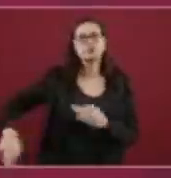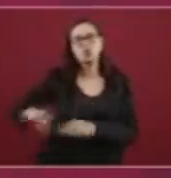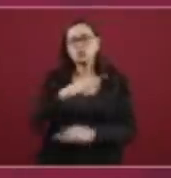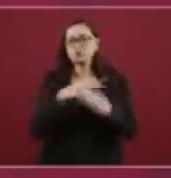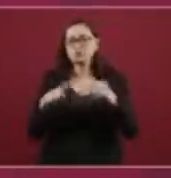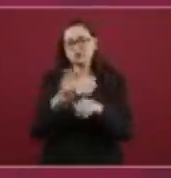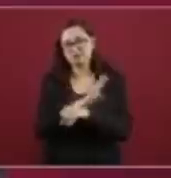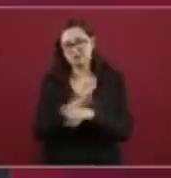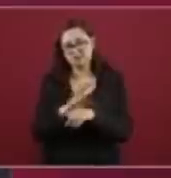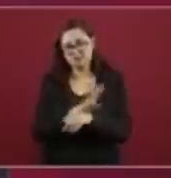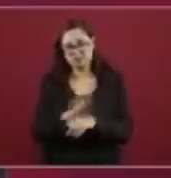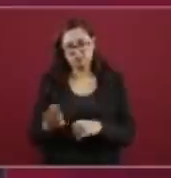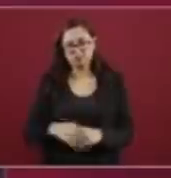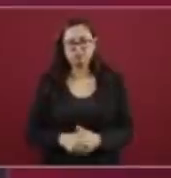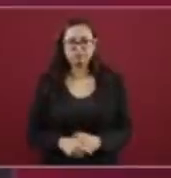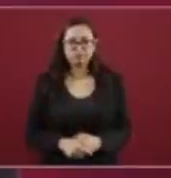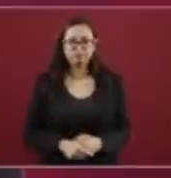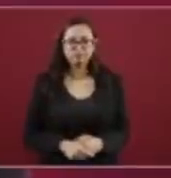Entonces,